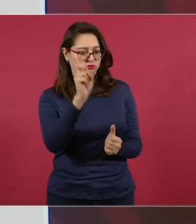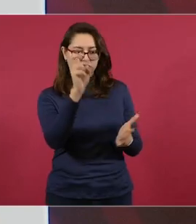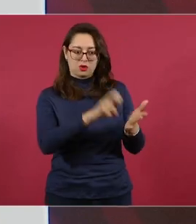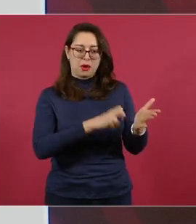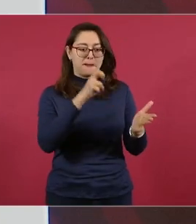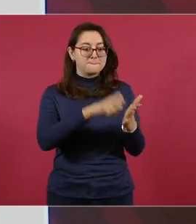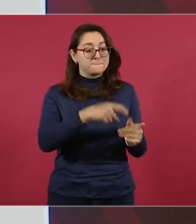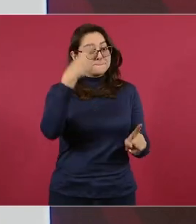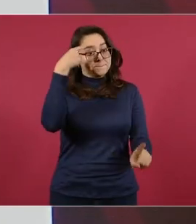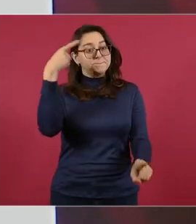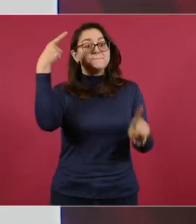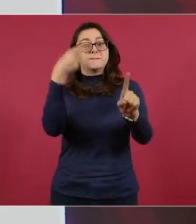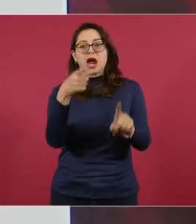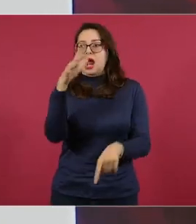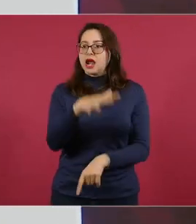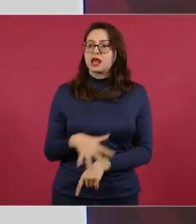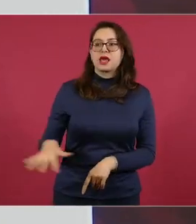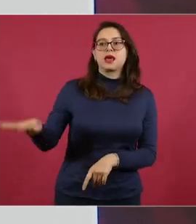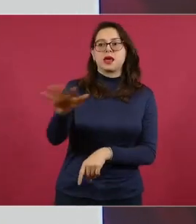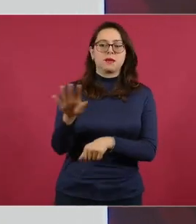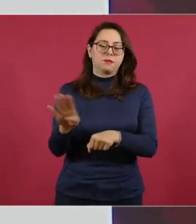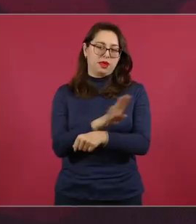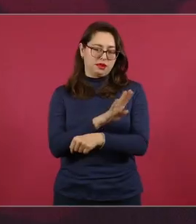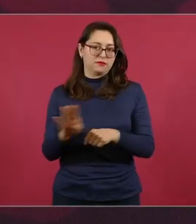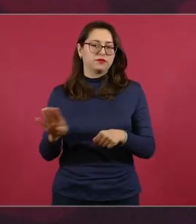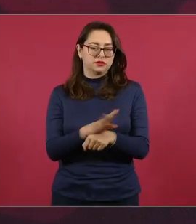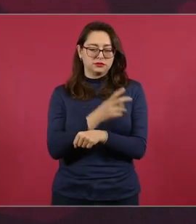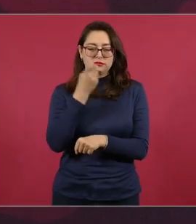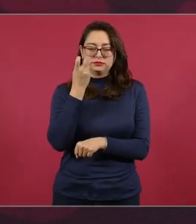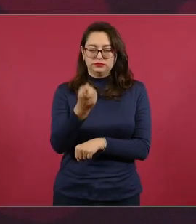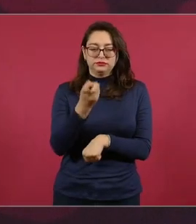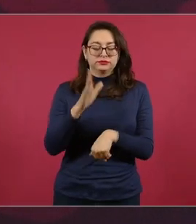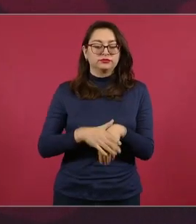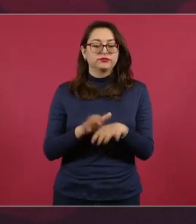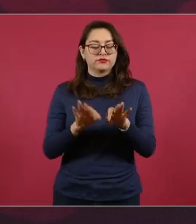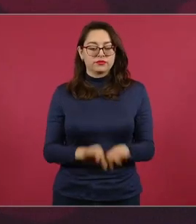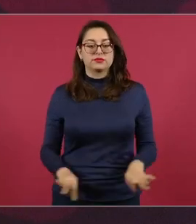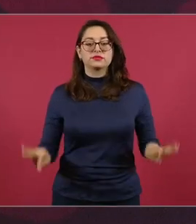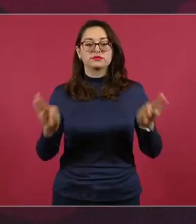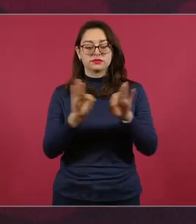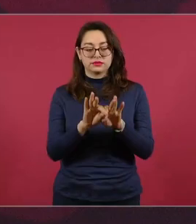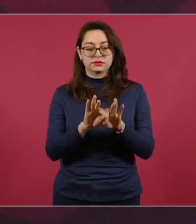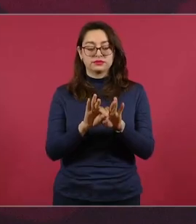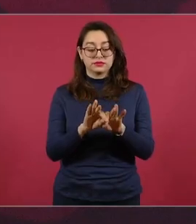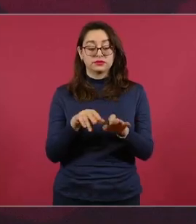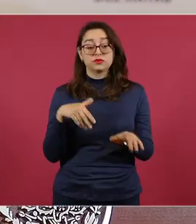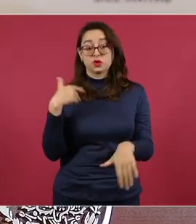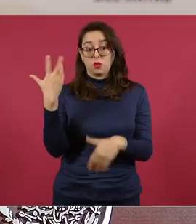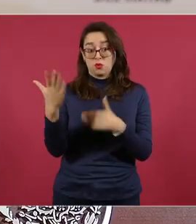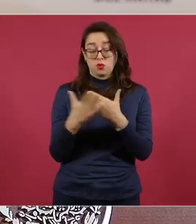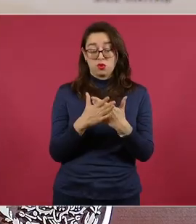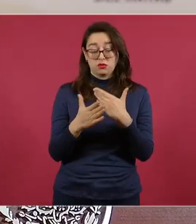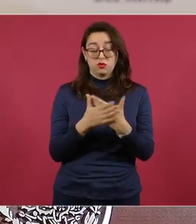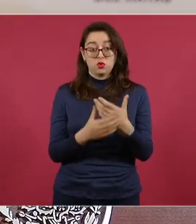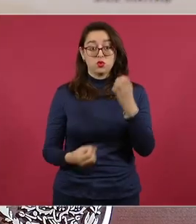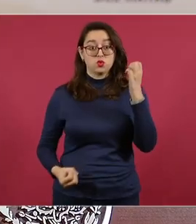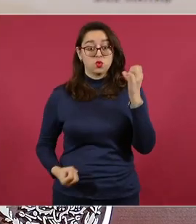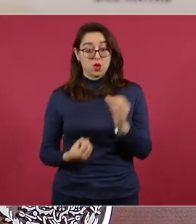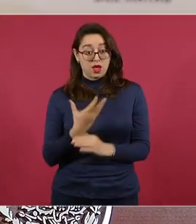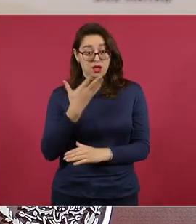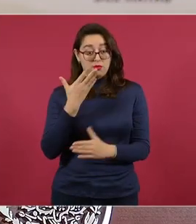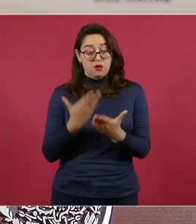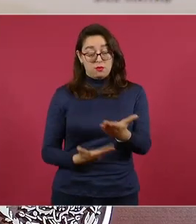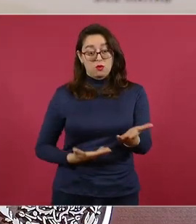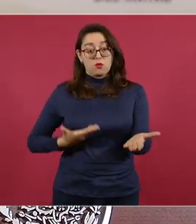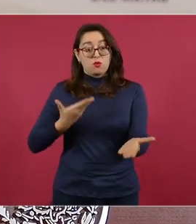Lo que vamos a buscar ahora con este paquete de iniciativas